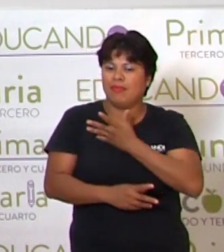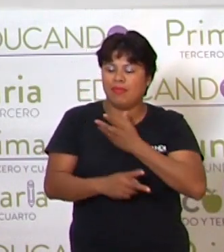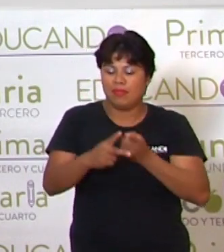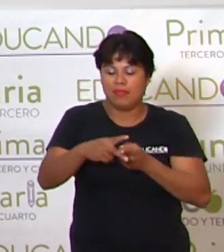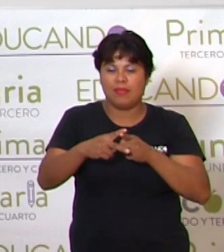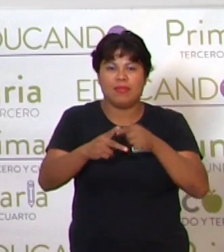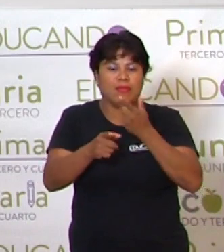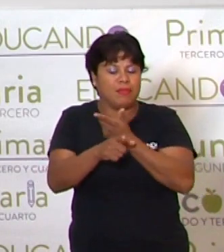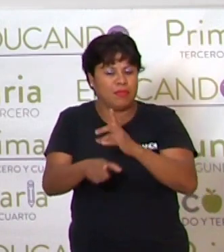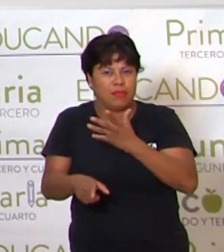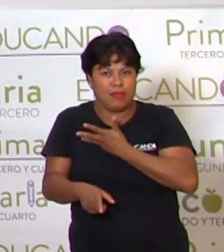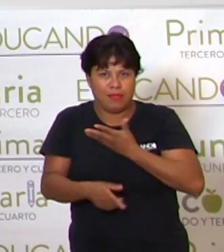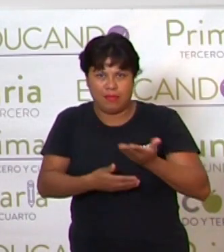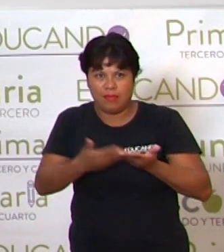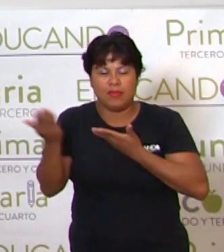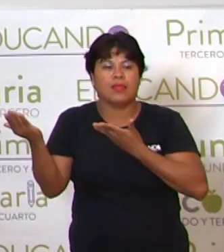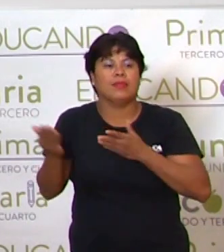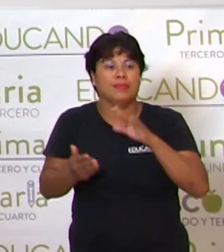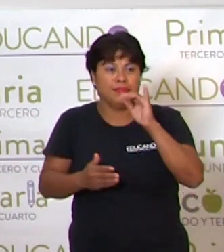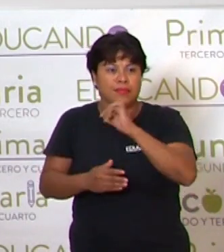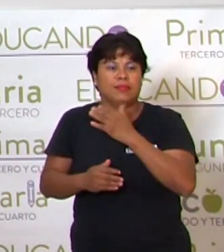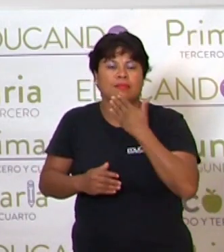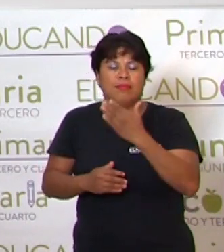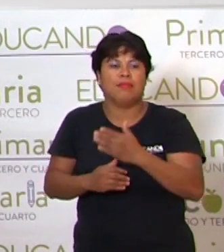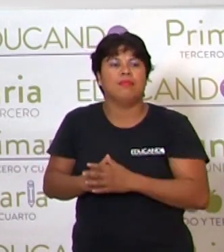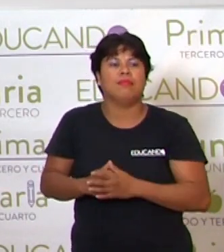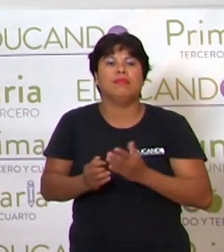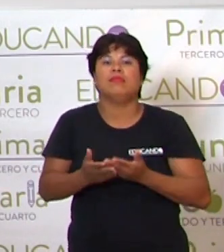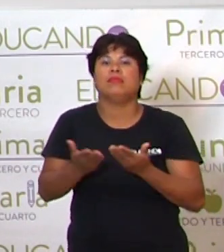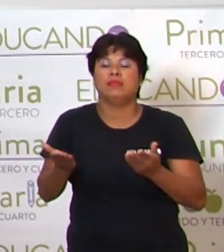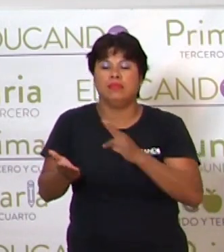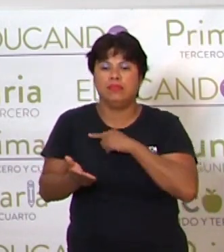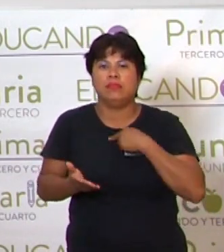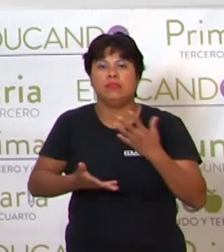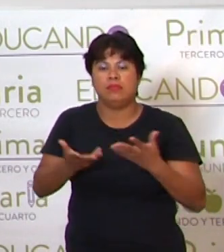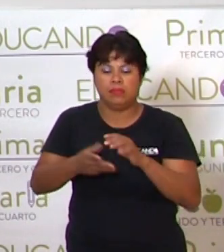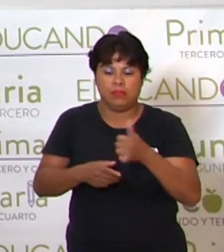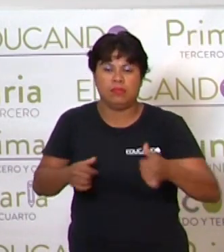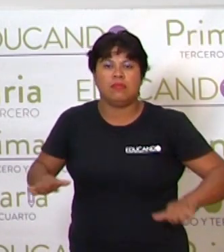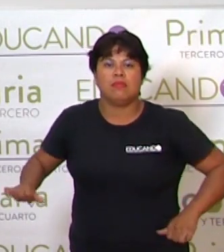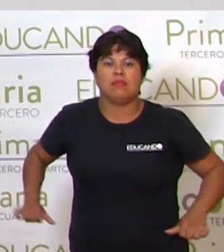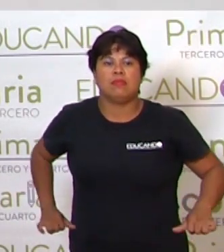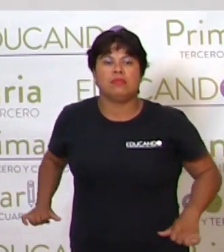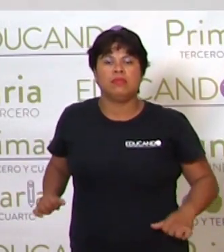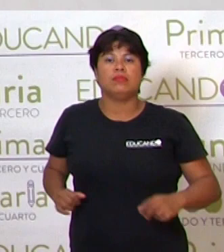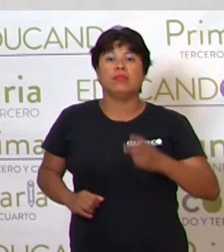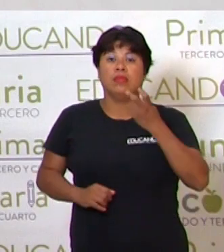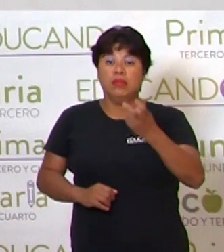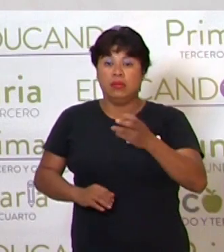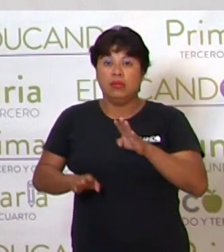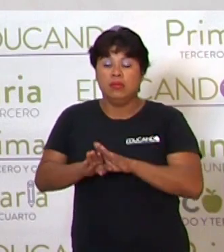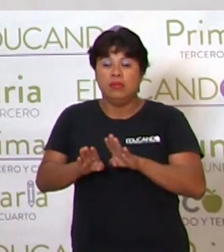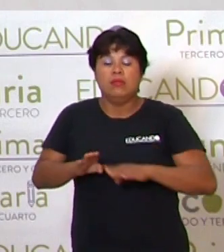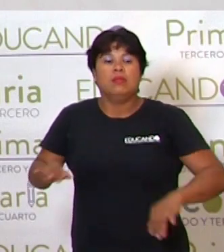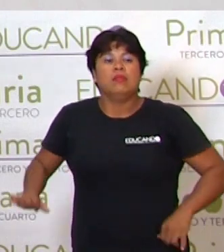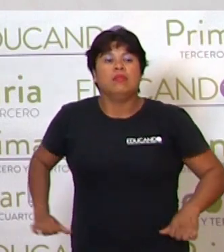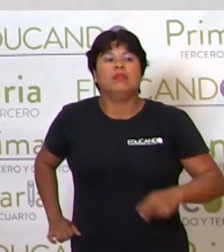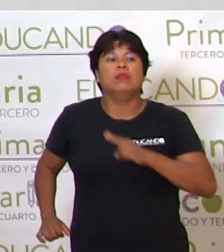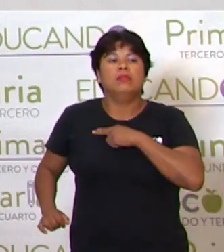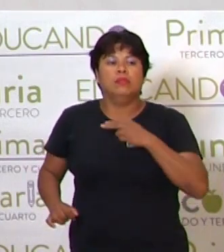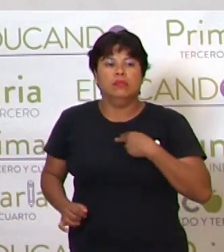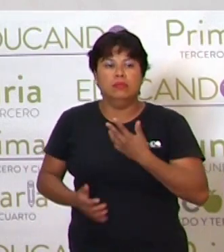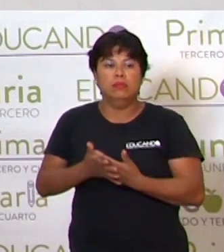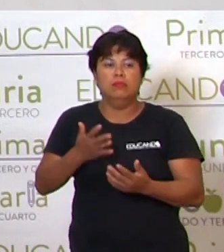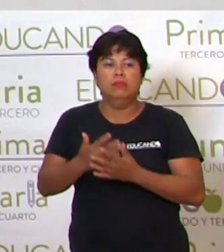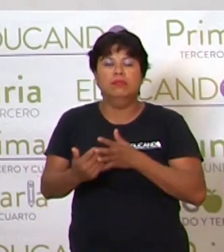ángulo que se está formando. ¿Sí? Bien. Ahora vamos a realizar otra actividad. En esta actividad vamos a